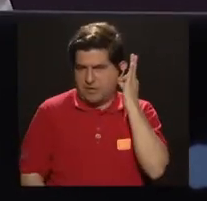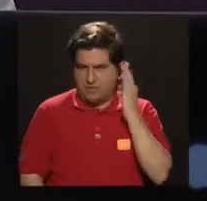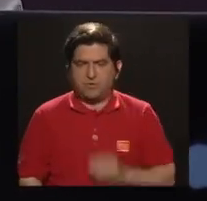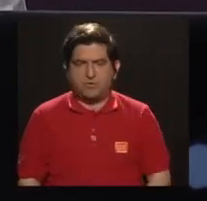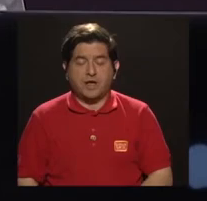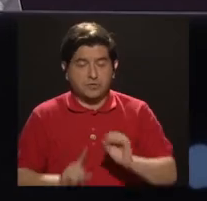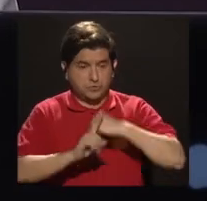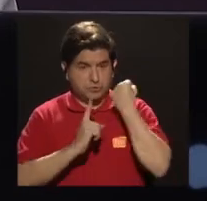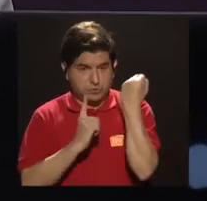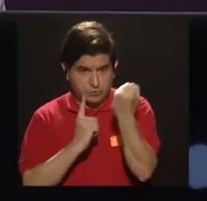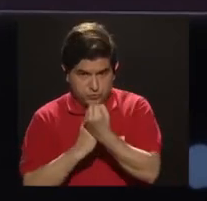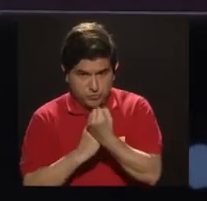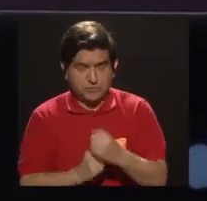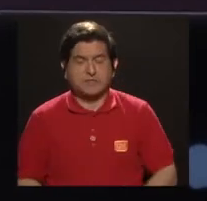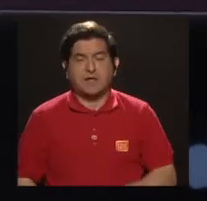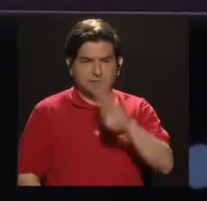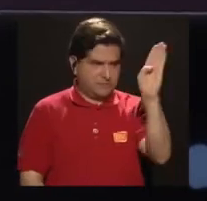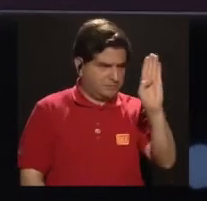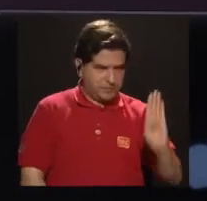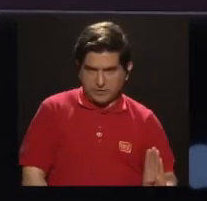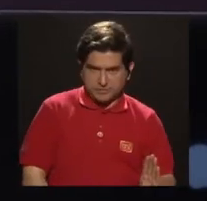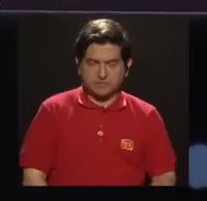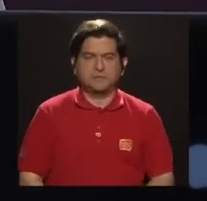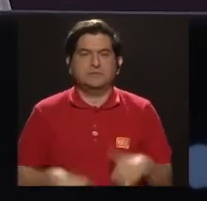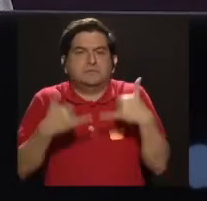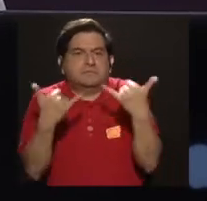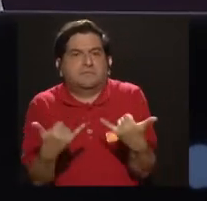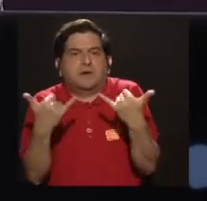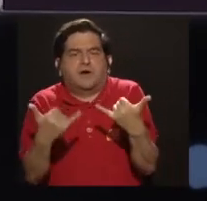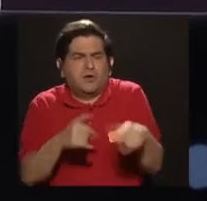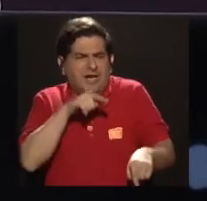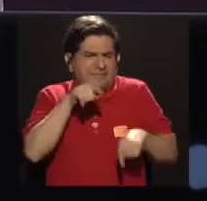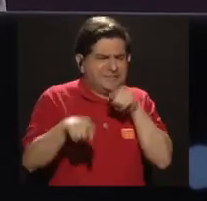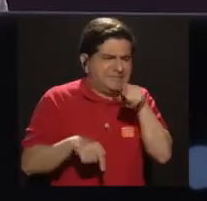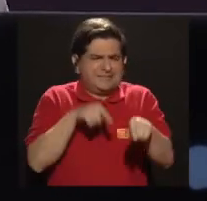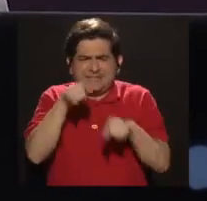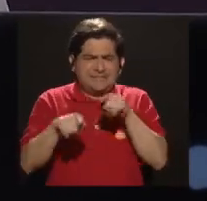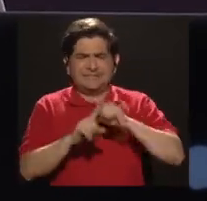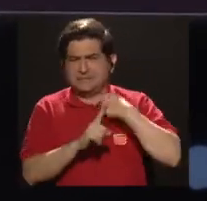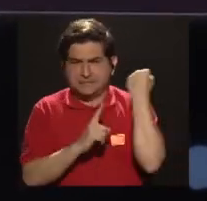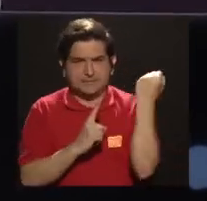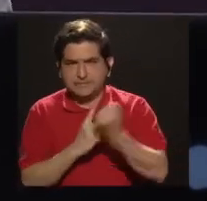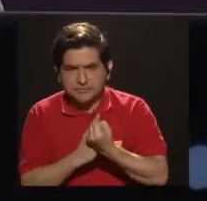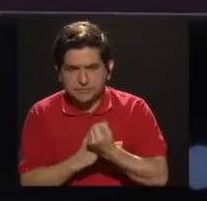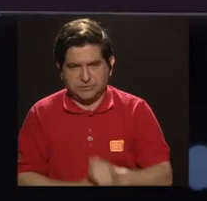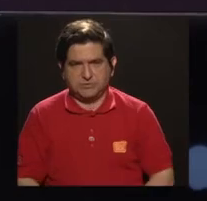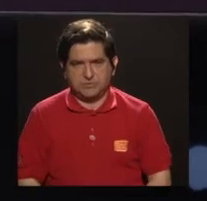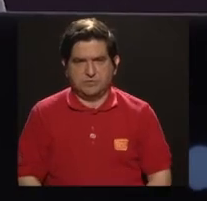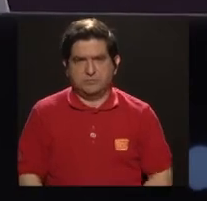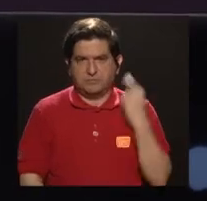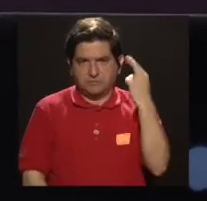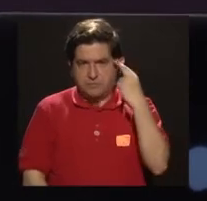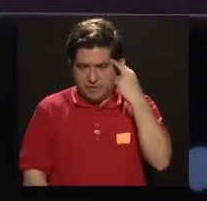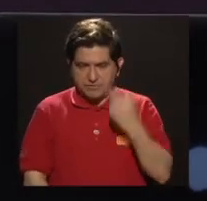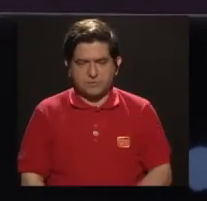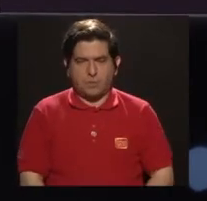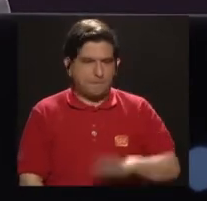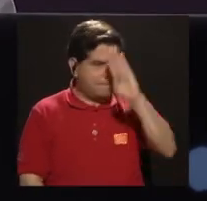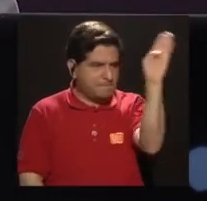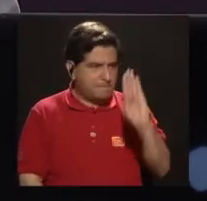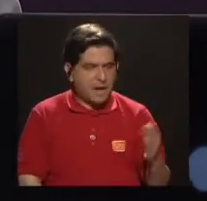sociedad civil en brásil en este momento digamos que han criticado tanto eso bueno básicamente porque brasil tiene